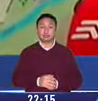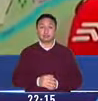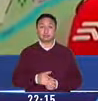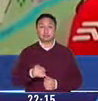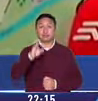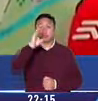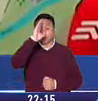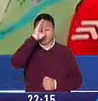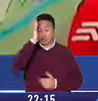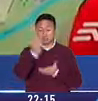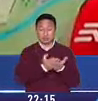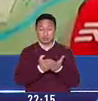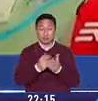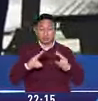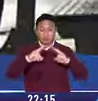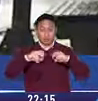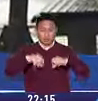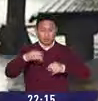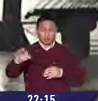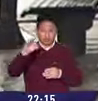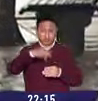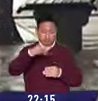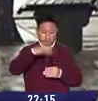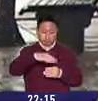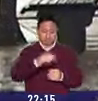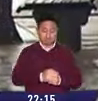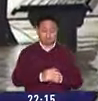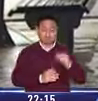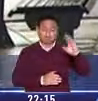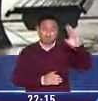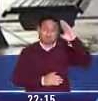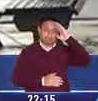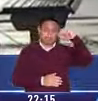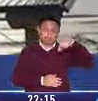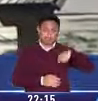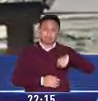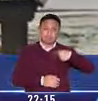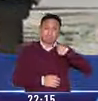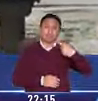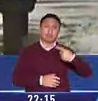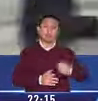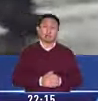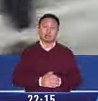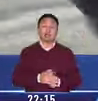del servicio de criminalística. Agentes de la Policía Nacional señalaron que el